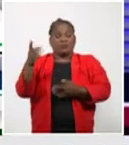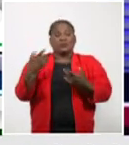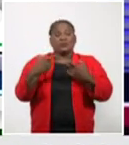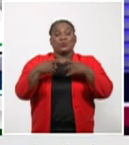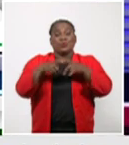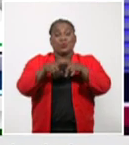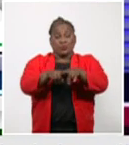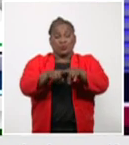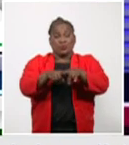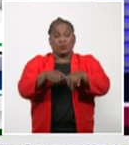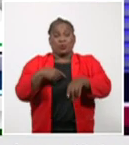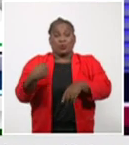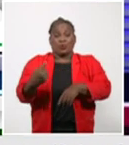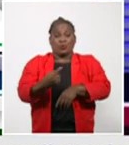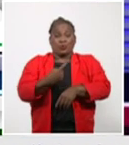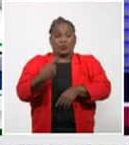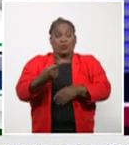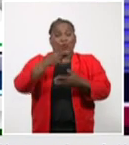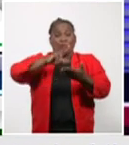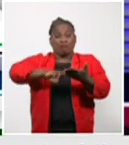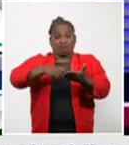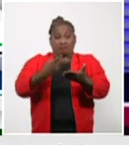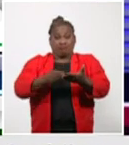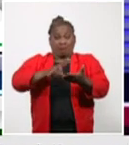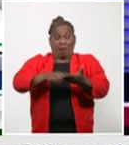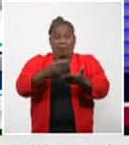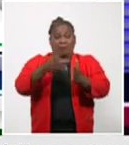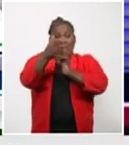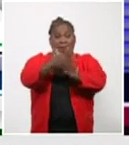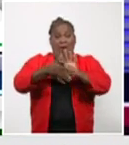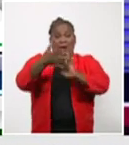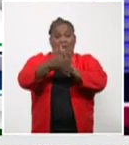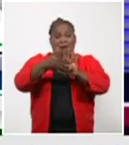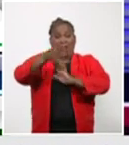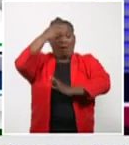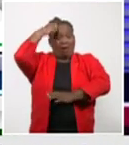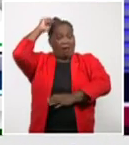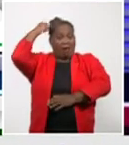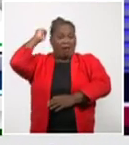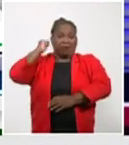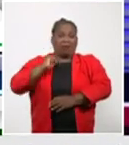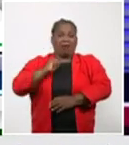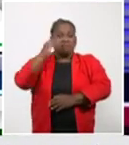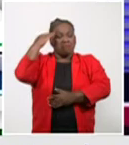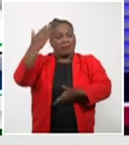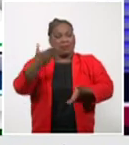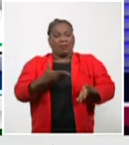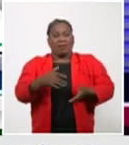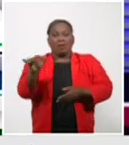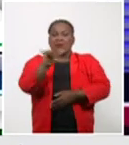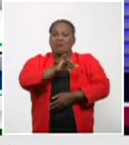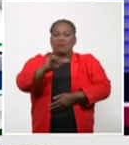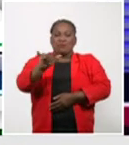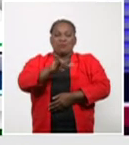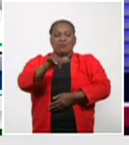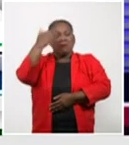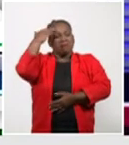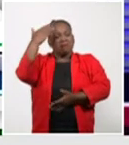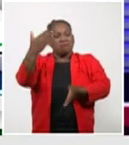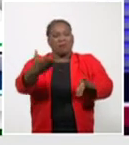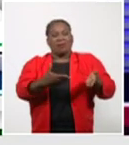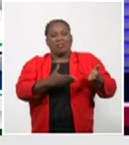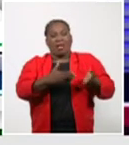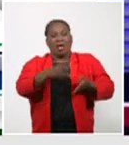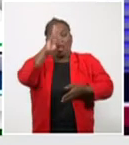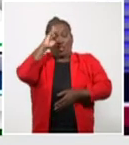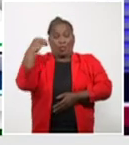de conferencia la intérprete de lengua de señas, Ania Reigada, bienvenida, y le doy la bienvenida como cada mañana ya al doctor Francisco